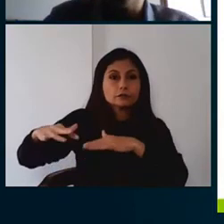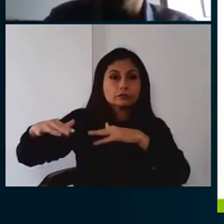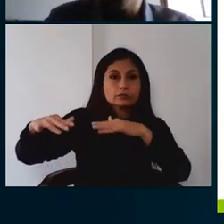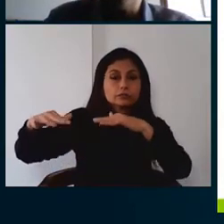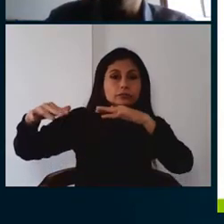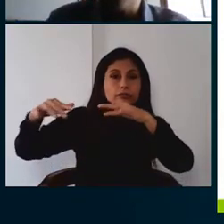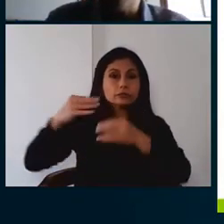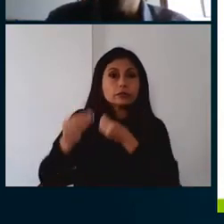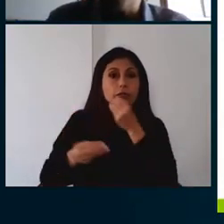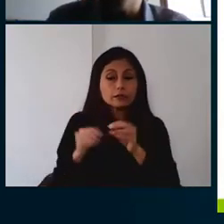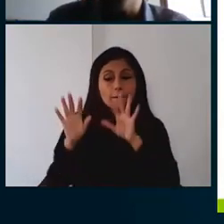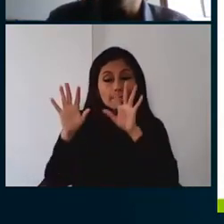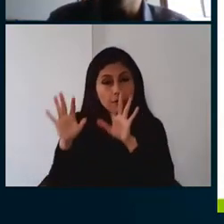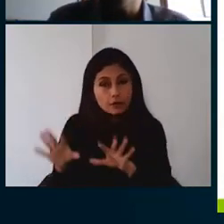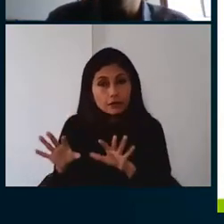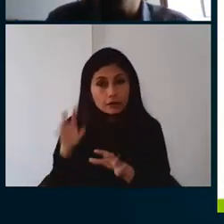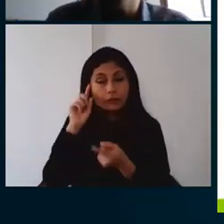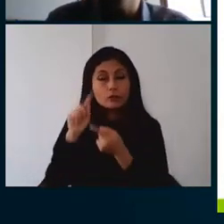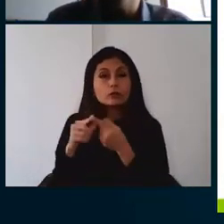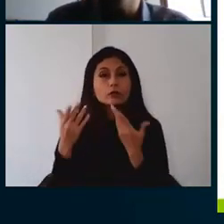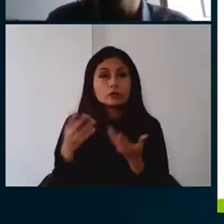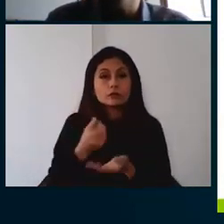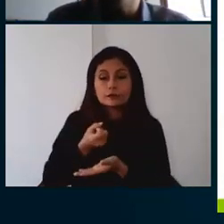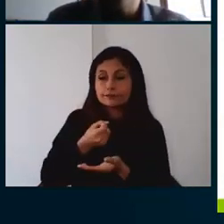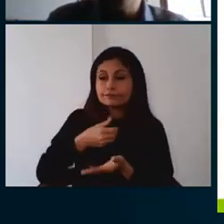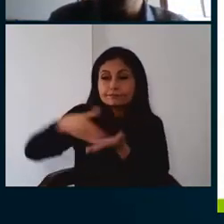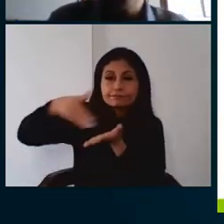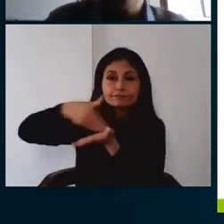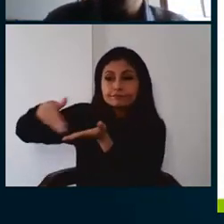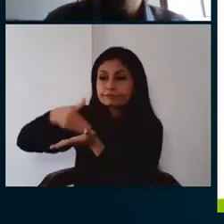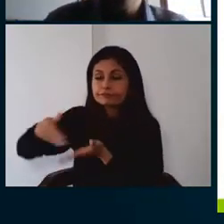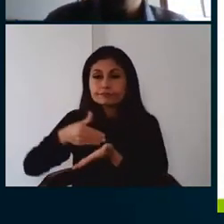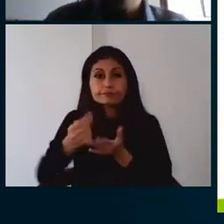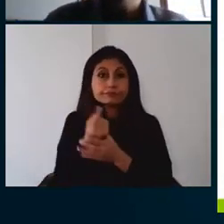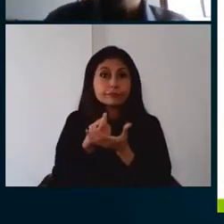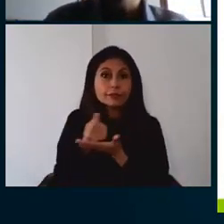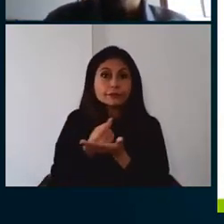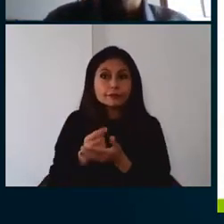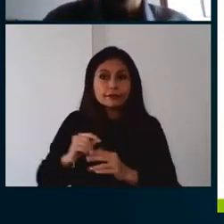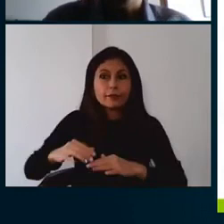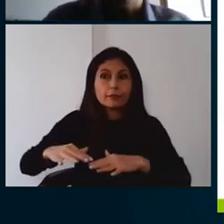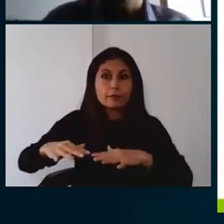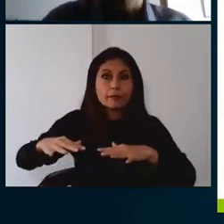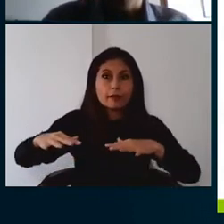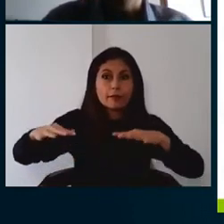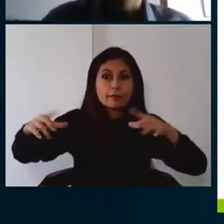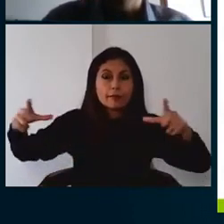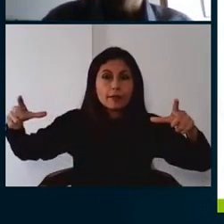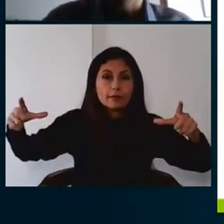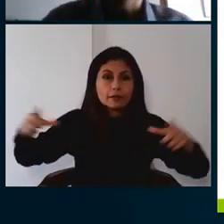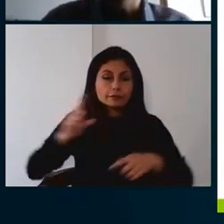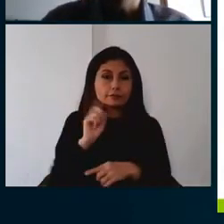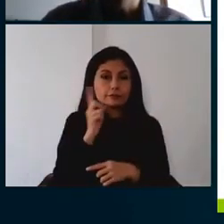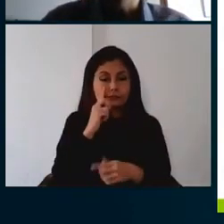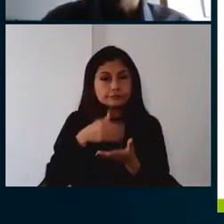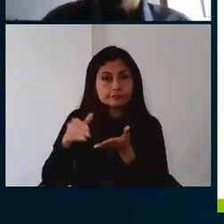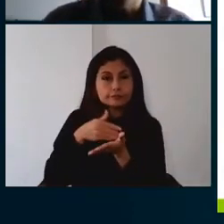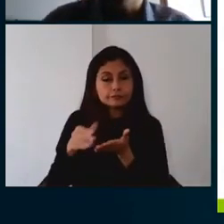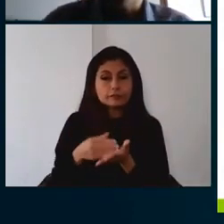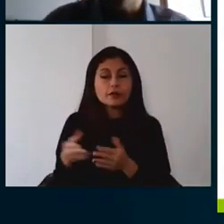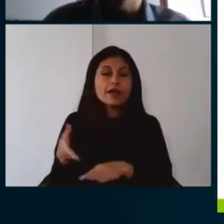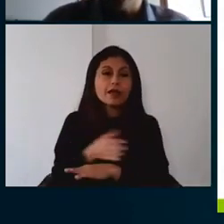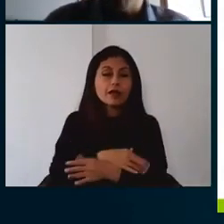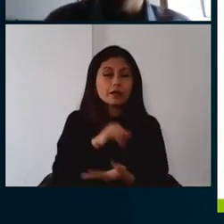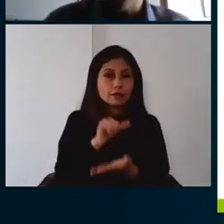programar paradas con el único propósito de limpiar esta sección. Y nuevamente, por medio del Digital Twin se puede